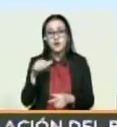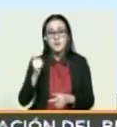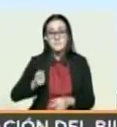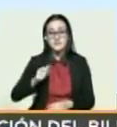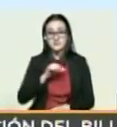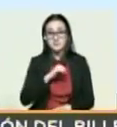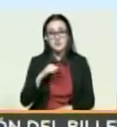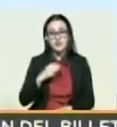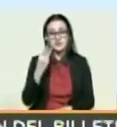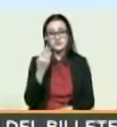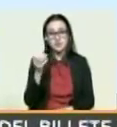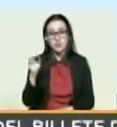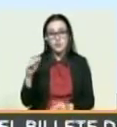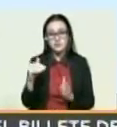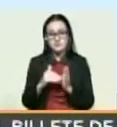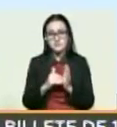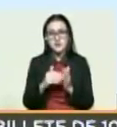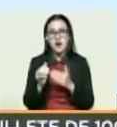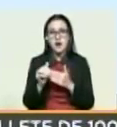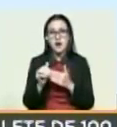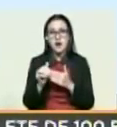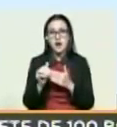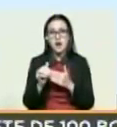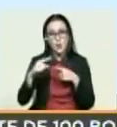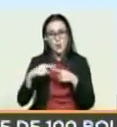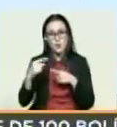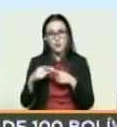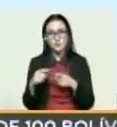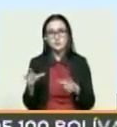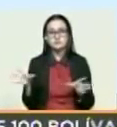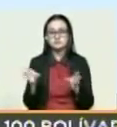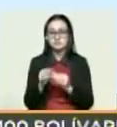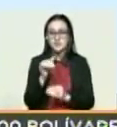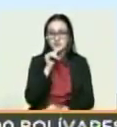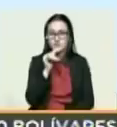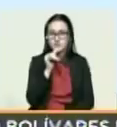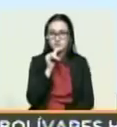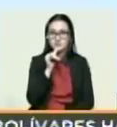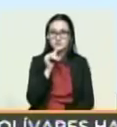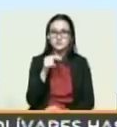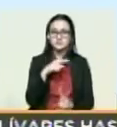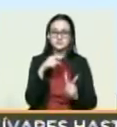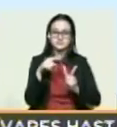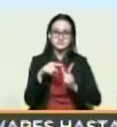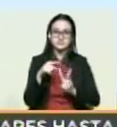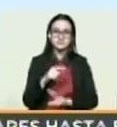340 mil euros y otras divisas es parte de la información y con ella retornamos a este contacto adelante